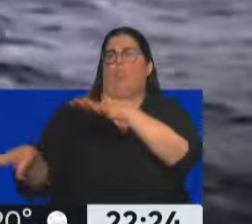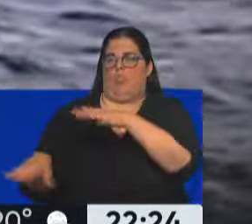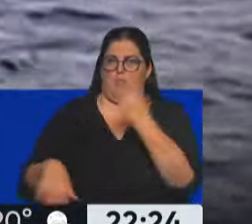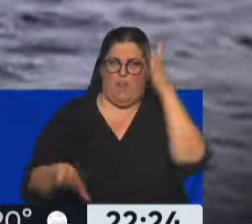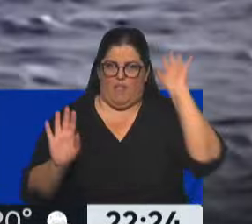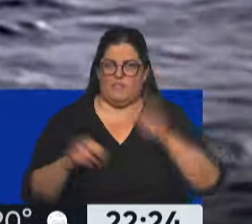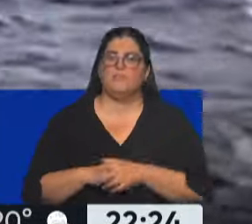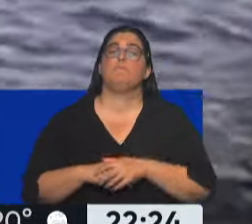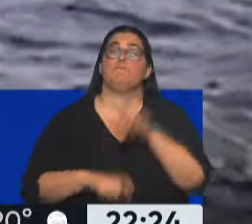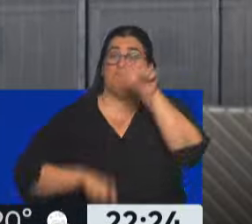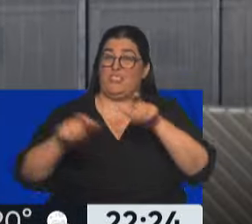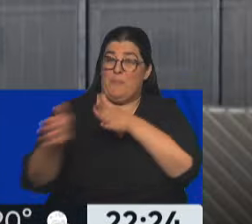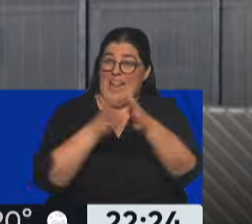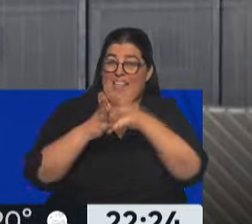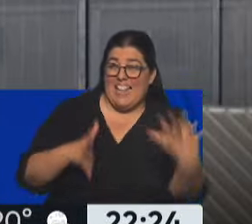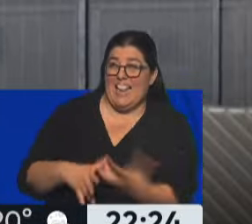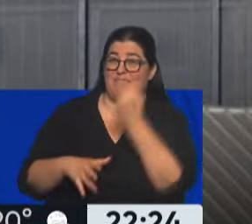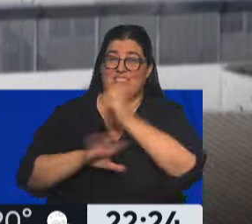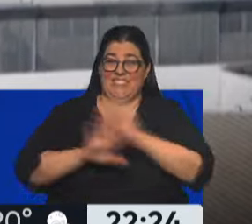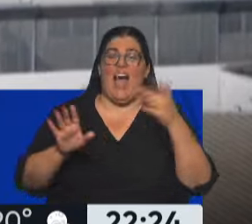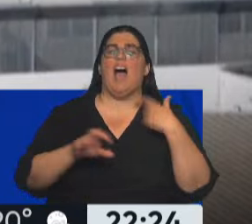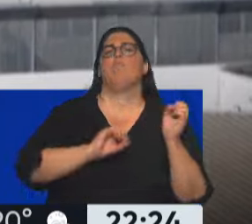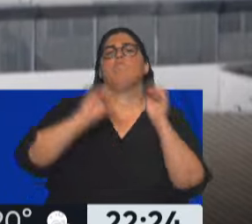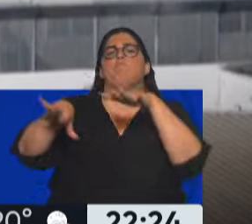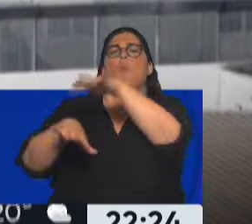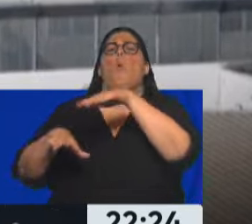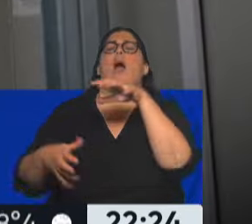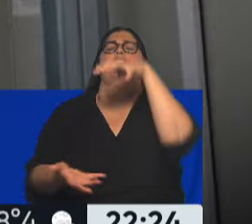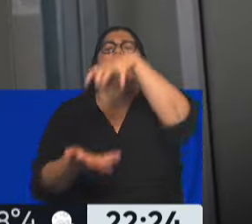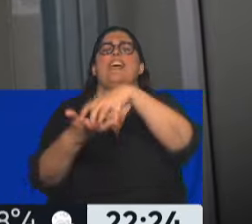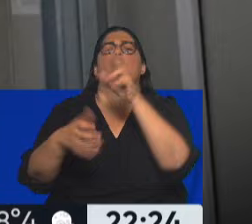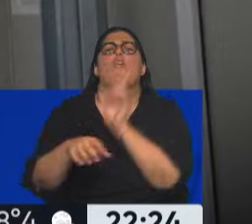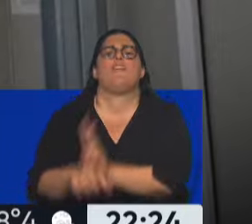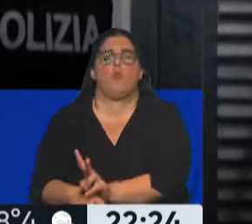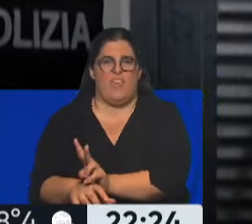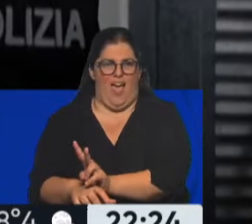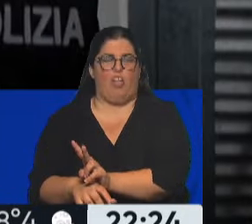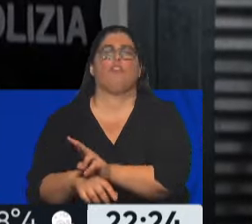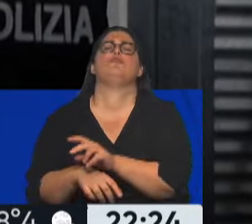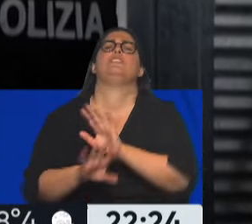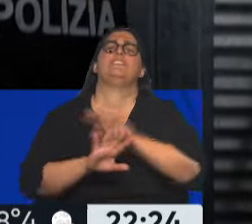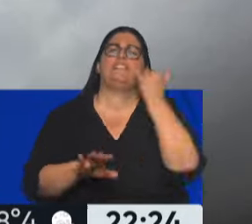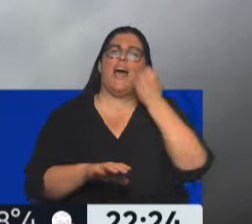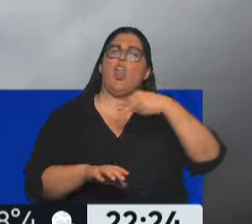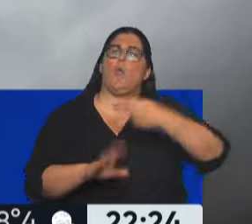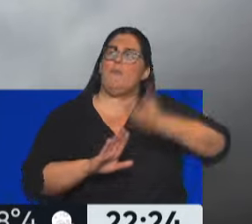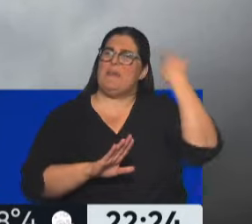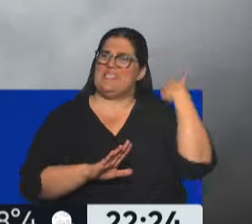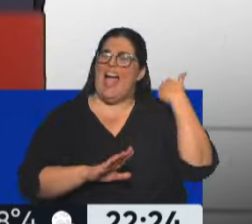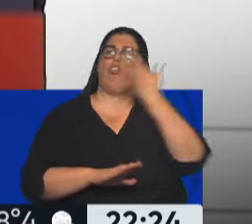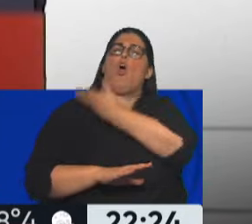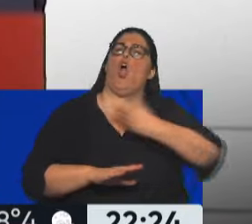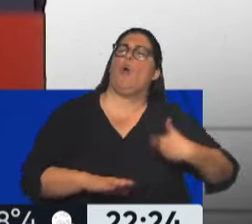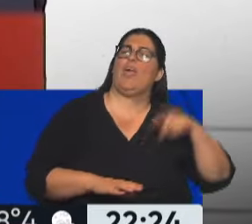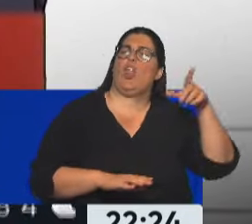Los migrantes rescatados fueron trasladados al centro de refugiados en Zhengzhin. Según el acuerdo firmado en noviembre pasado entre el gobierno de